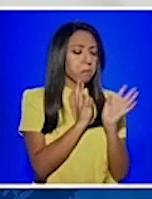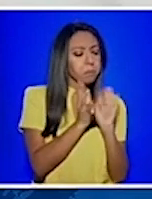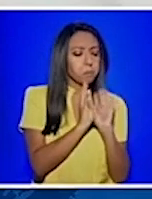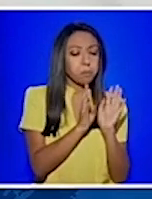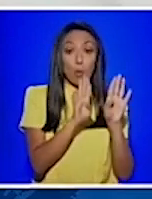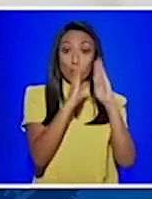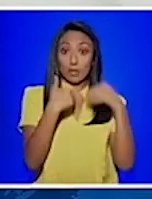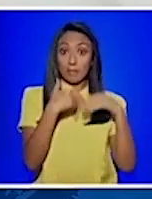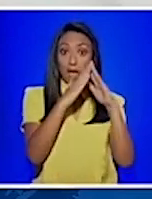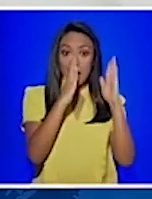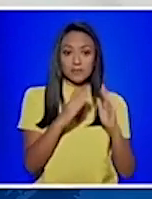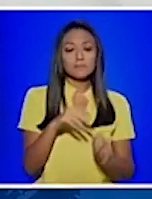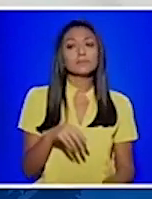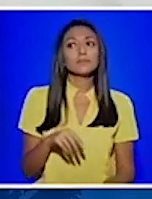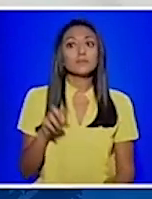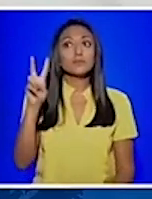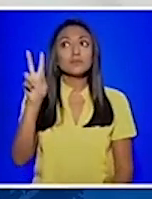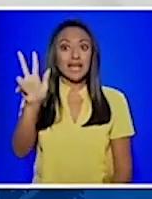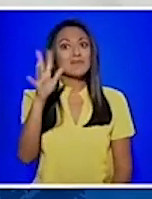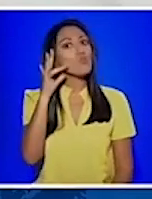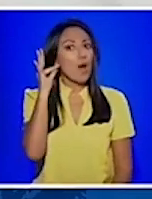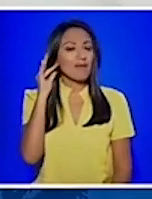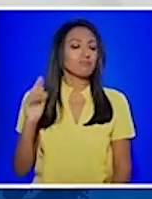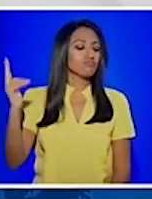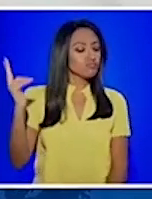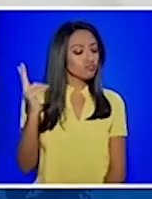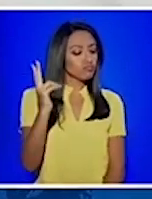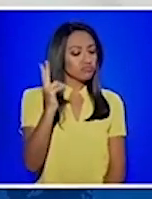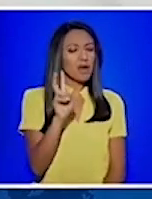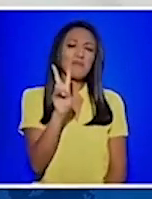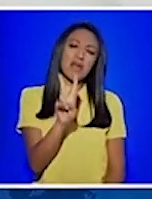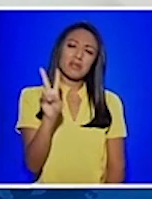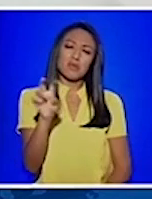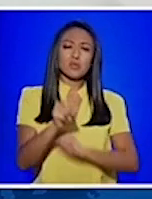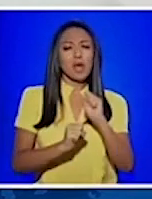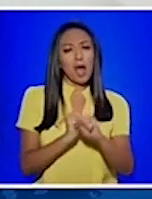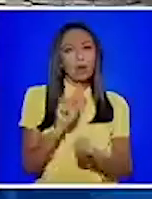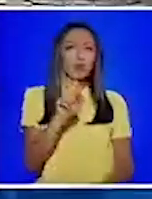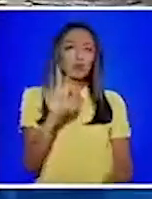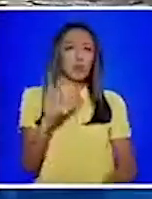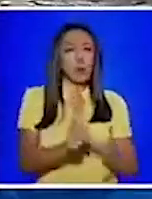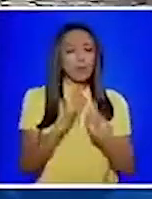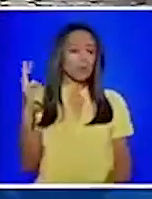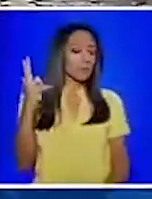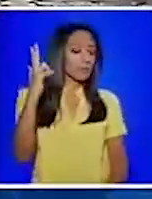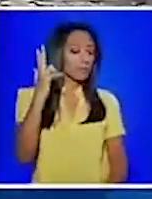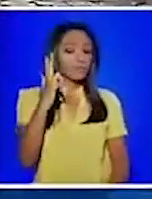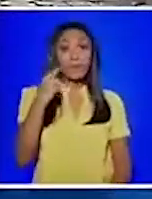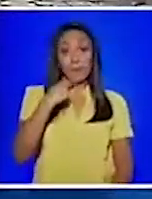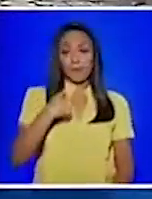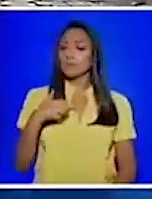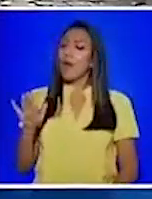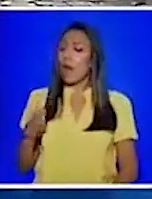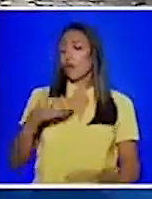dos y tres chicas más o menos de 22 a 25 años nos dijeron la excusa de que estaban